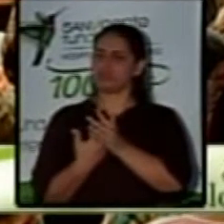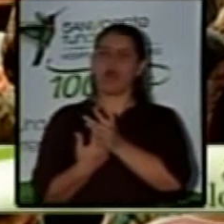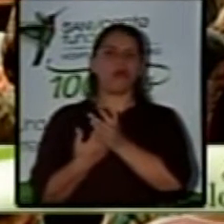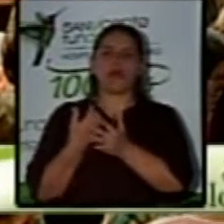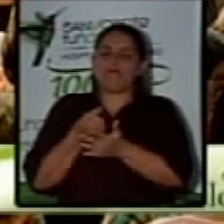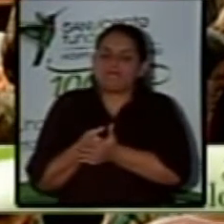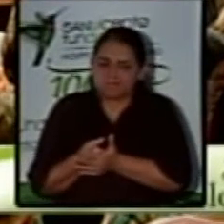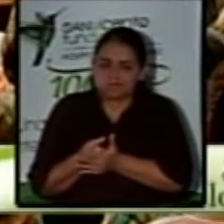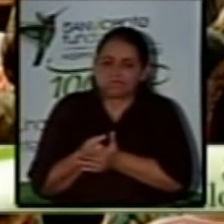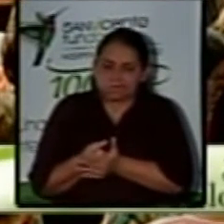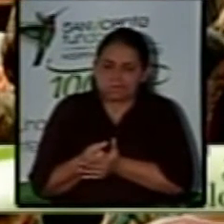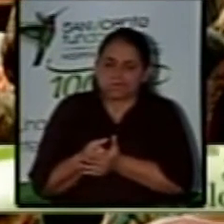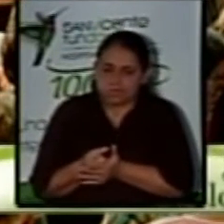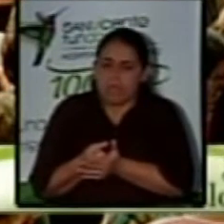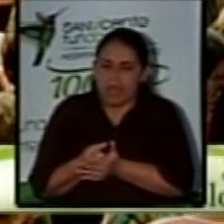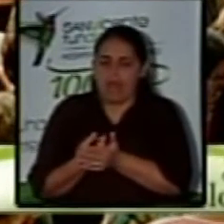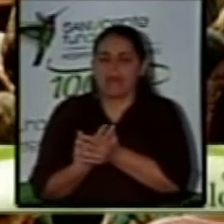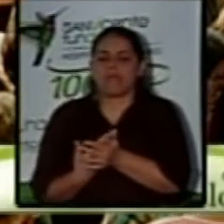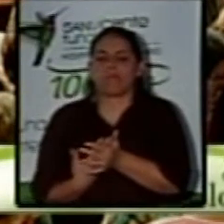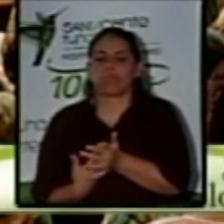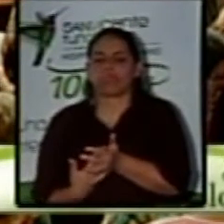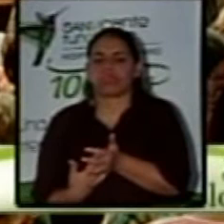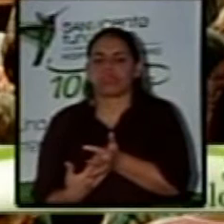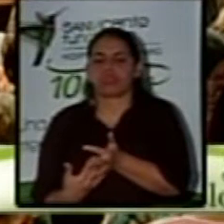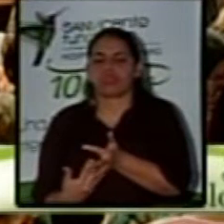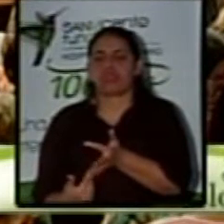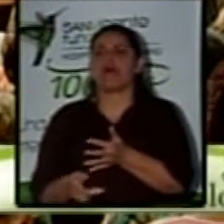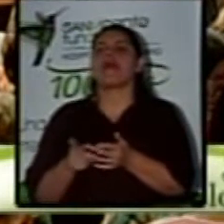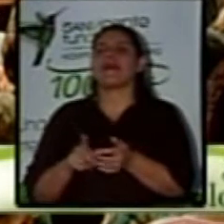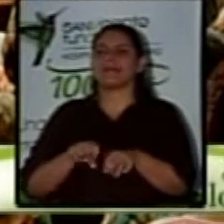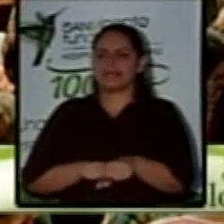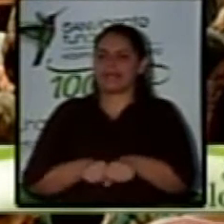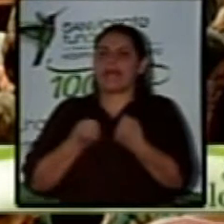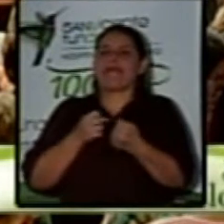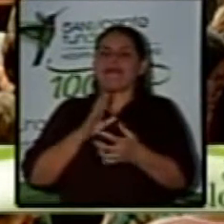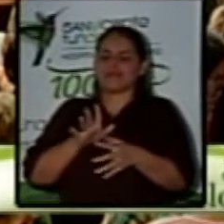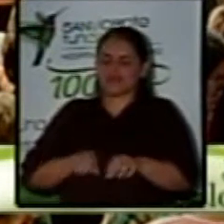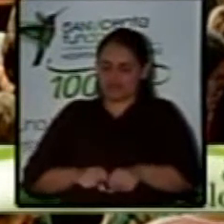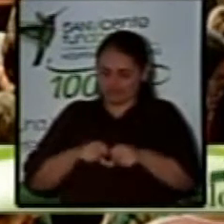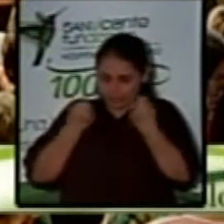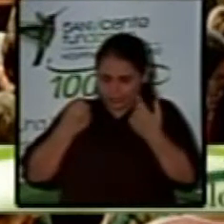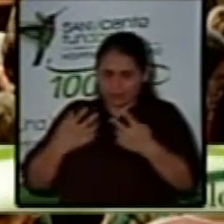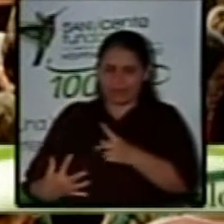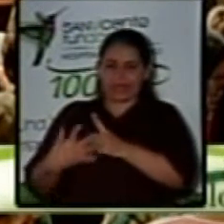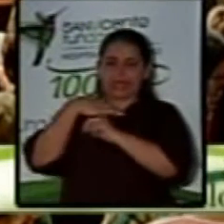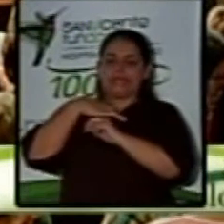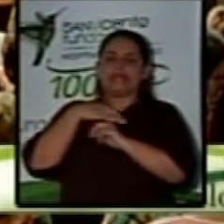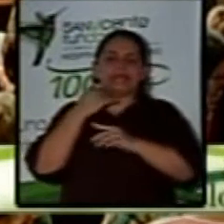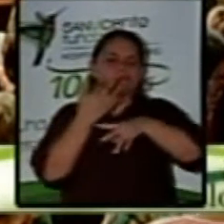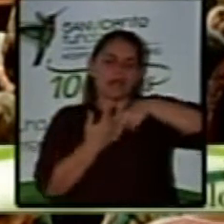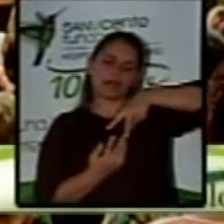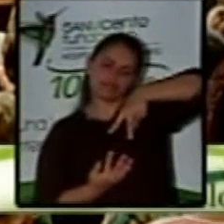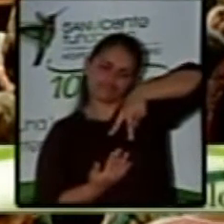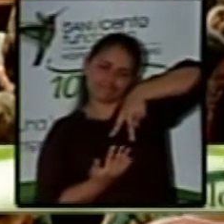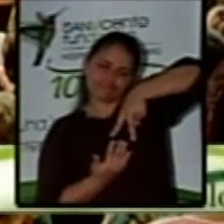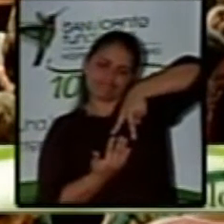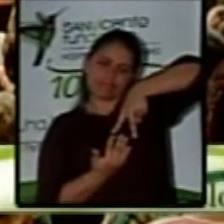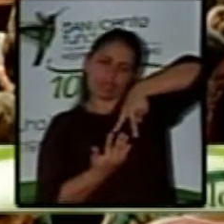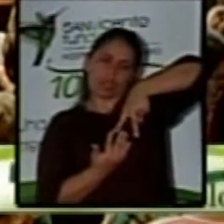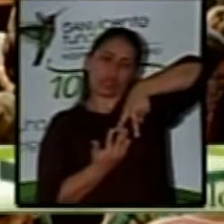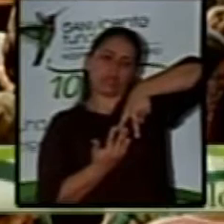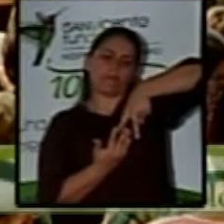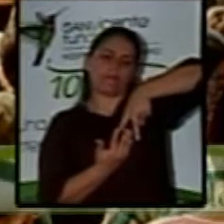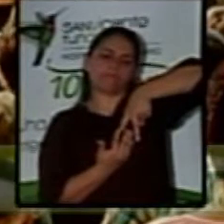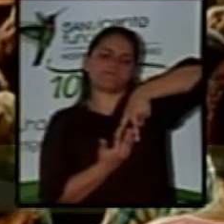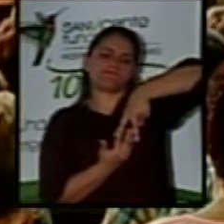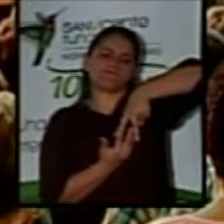estos coágulos de sangre en las venas, se dañan generalmente las válvulas venosas, permitiendo que la sangre refluya y con el tiempo se va